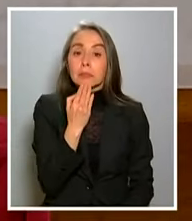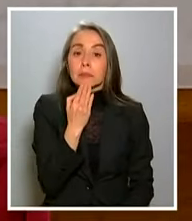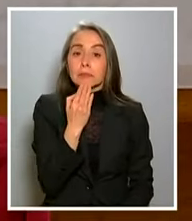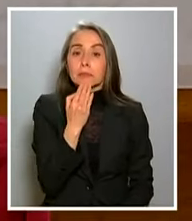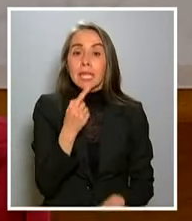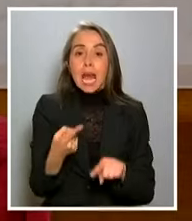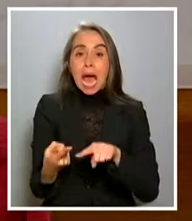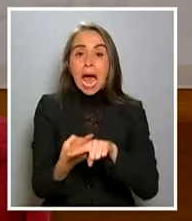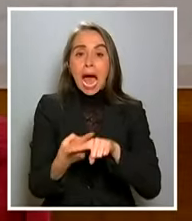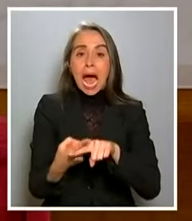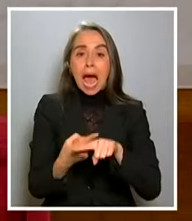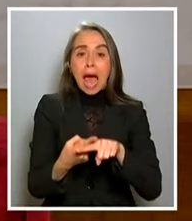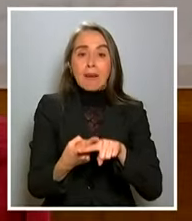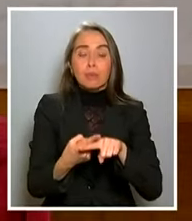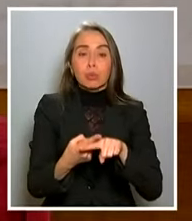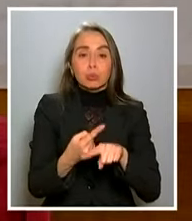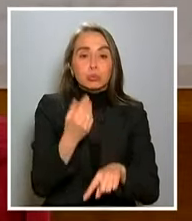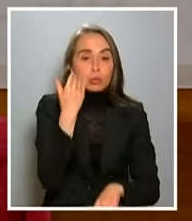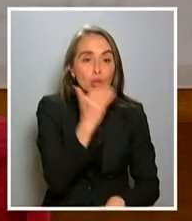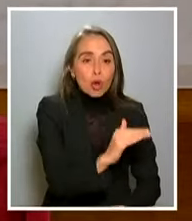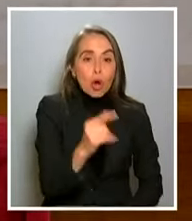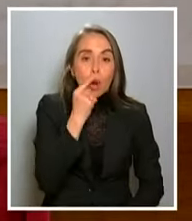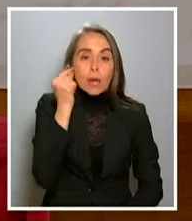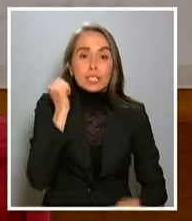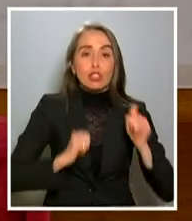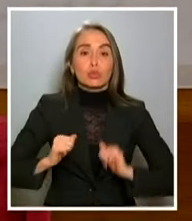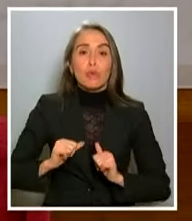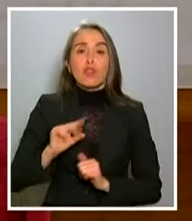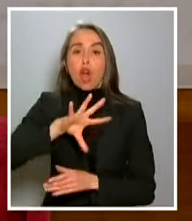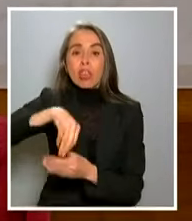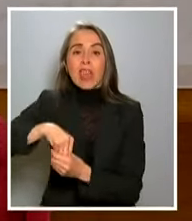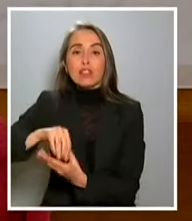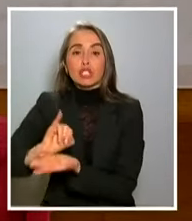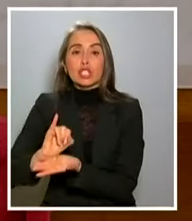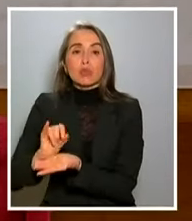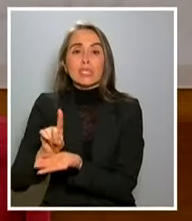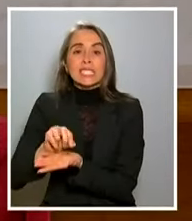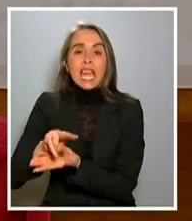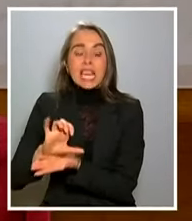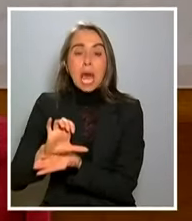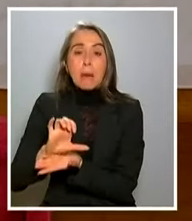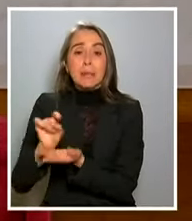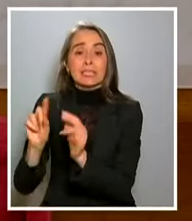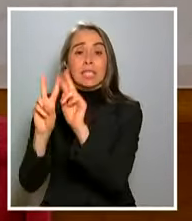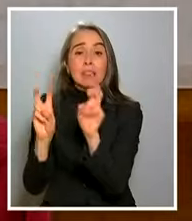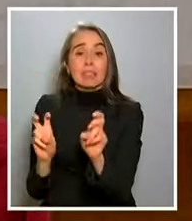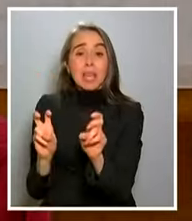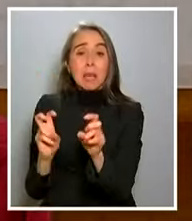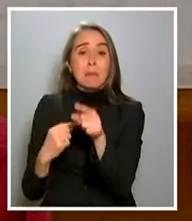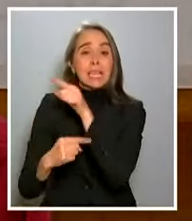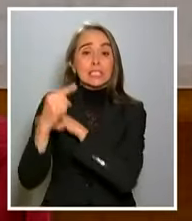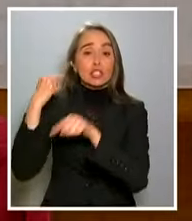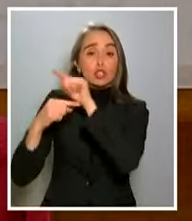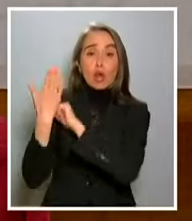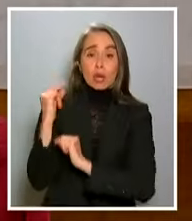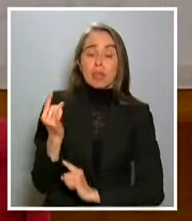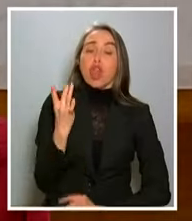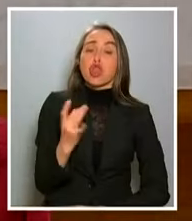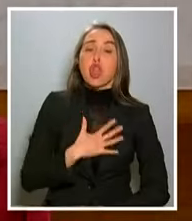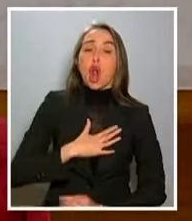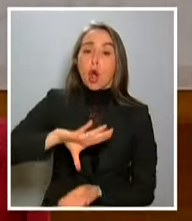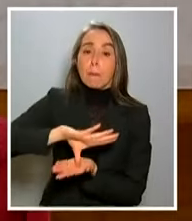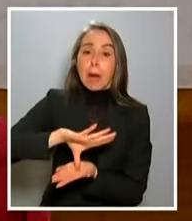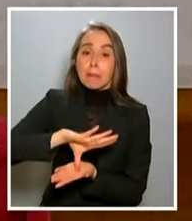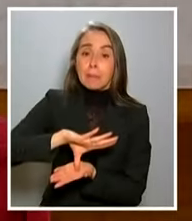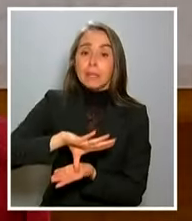Los abusos que sufrieron niños y niñas en el Sename es un capítulo particularmente doloroso de nuestra historia reciente, respecto